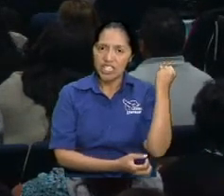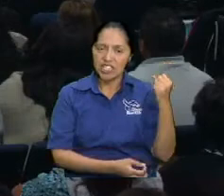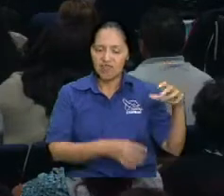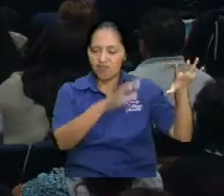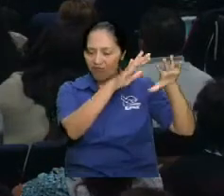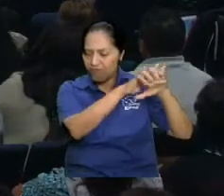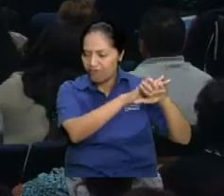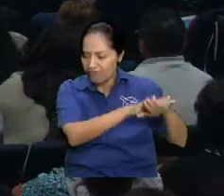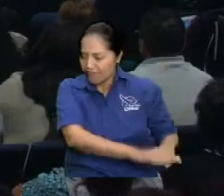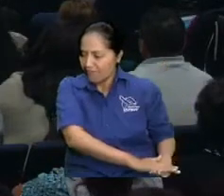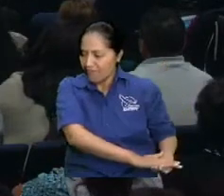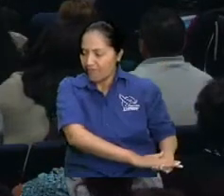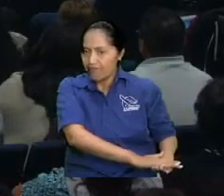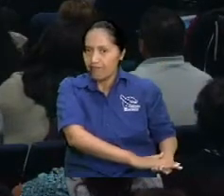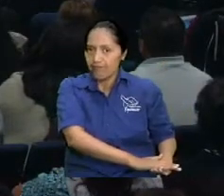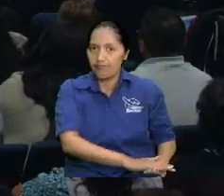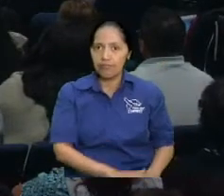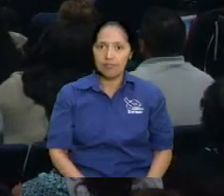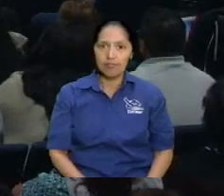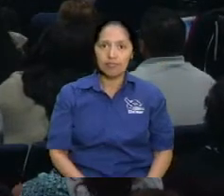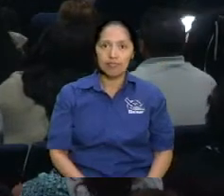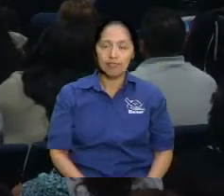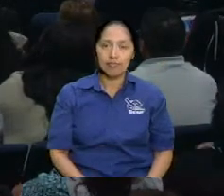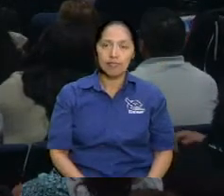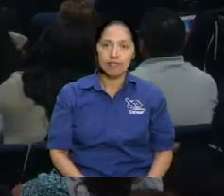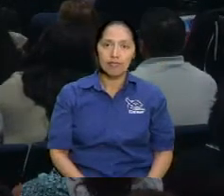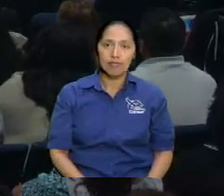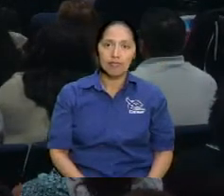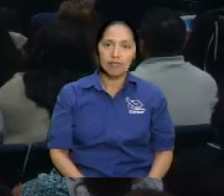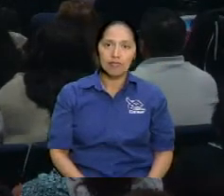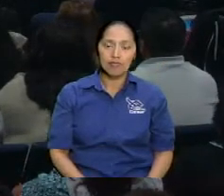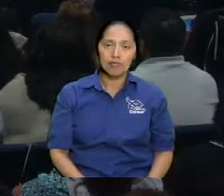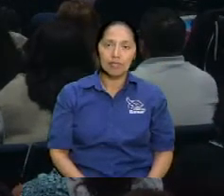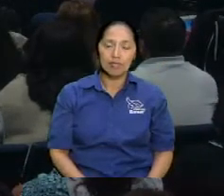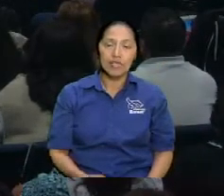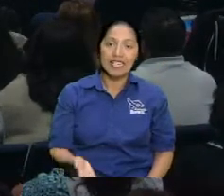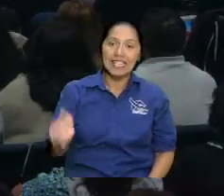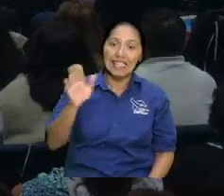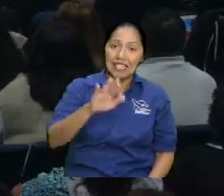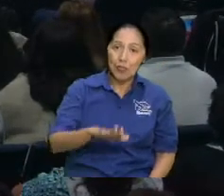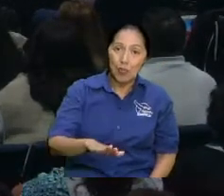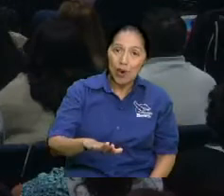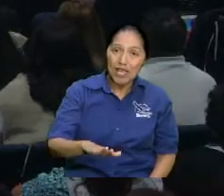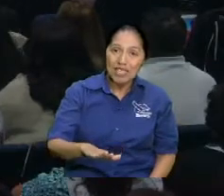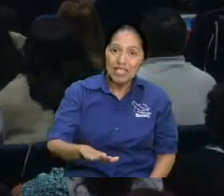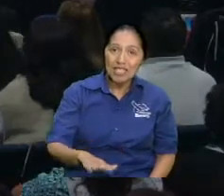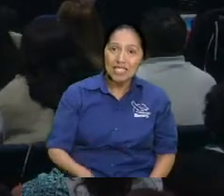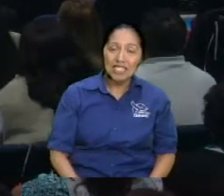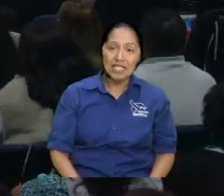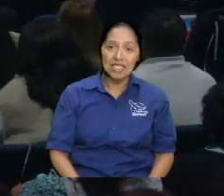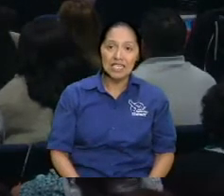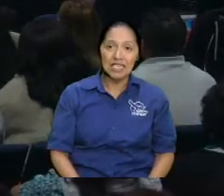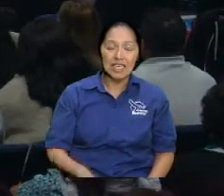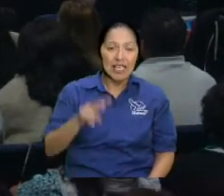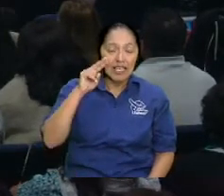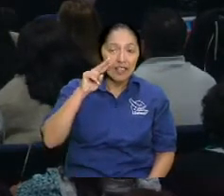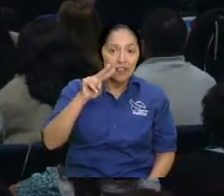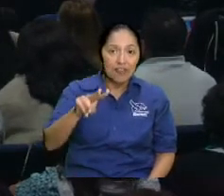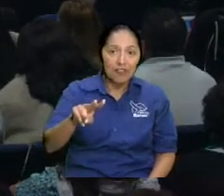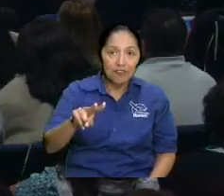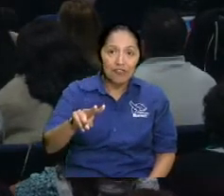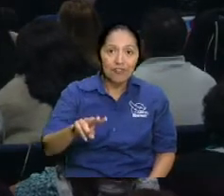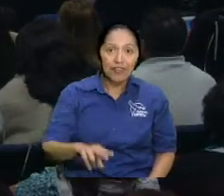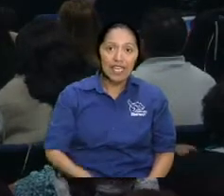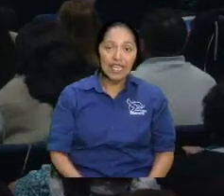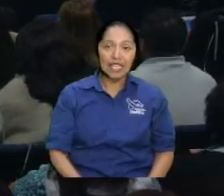Pero al aplastarlos, tienen que surgir los principios bíblicos que tienen que ser